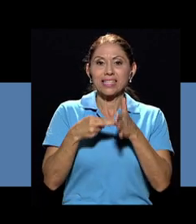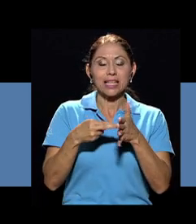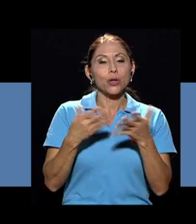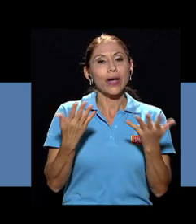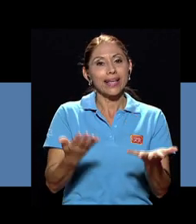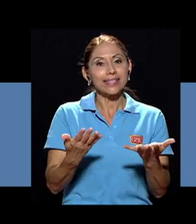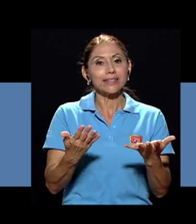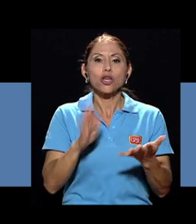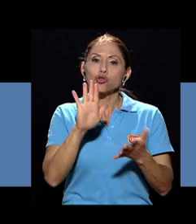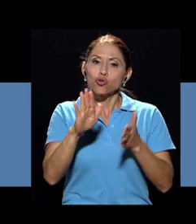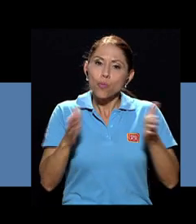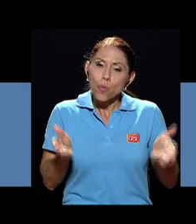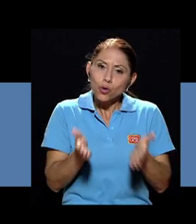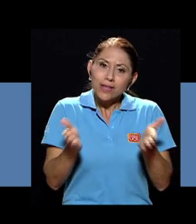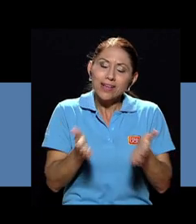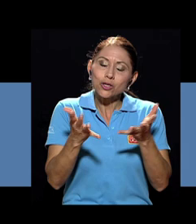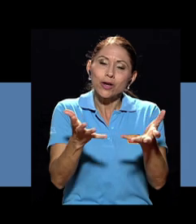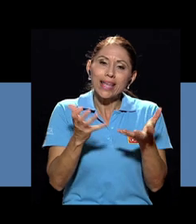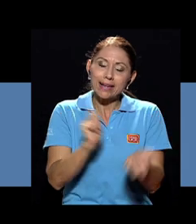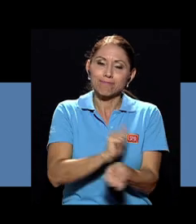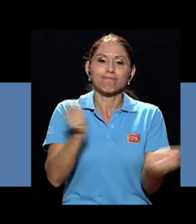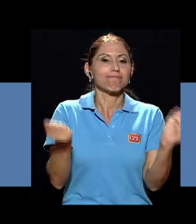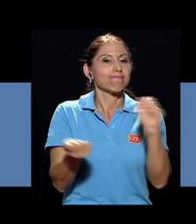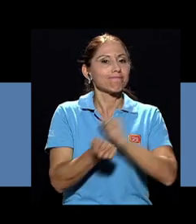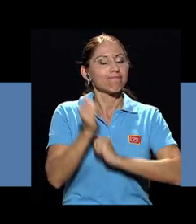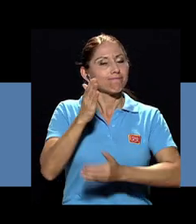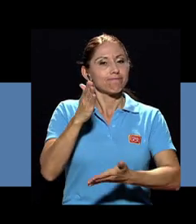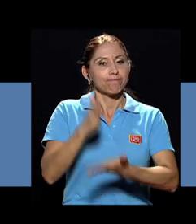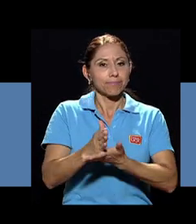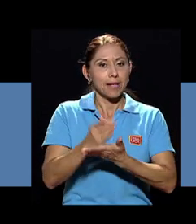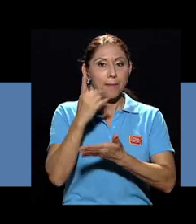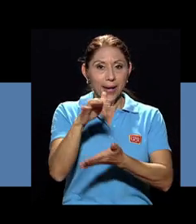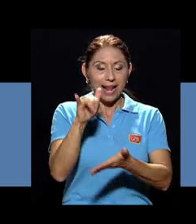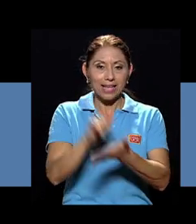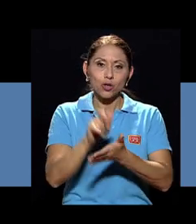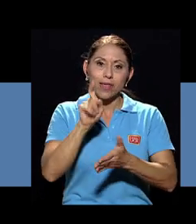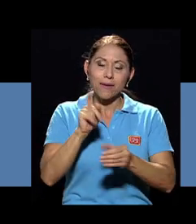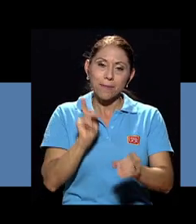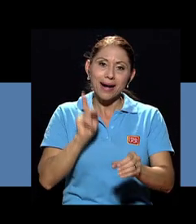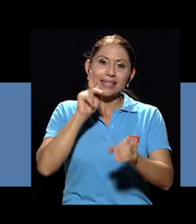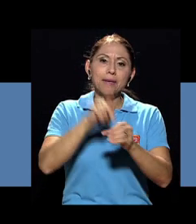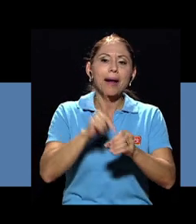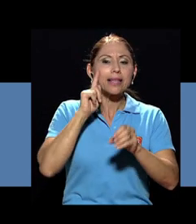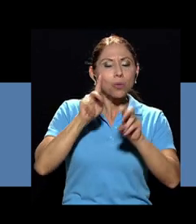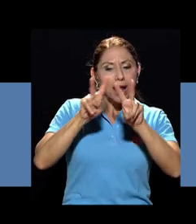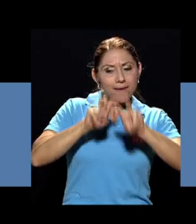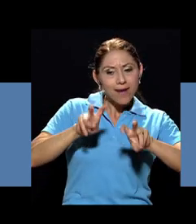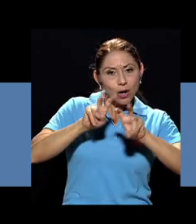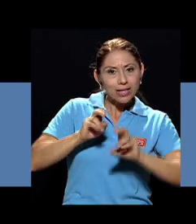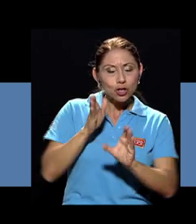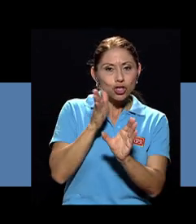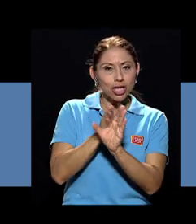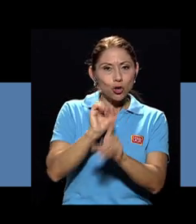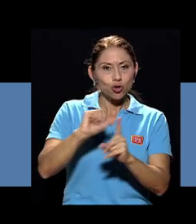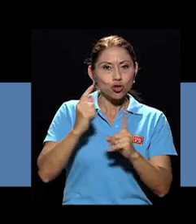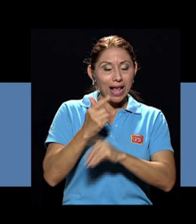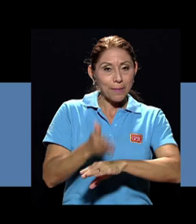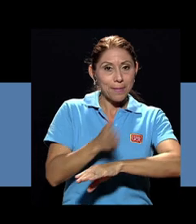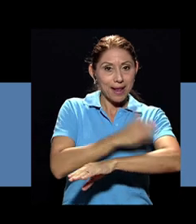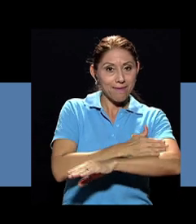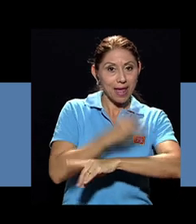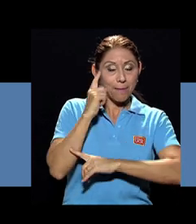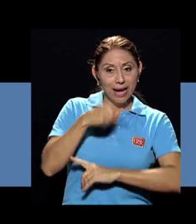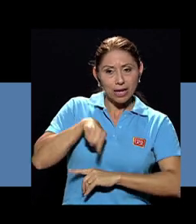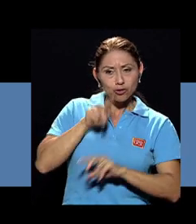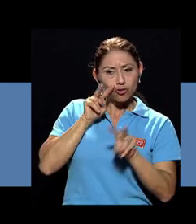es precisamente su motivación al cambio. Y para eso tienen que participar de una valoración psicosocial, ¿verdad?, previa,